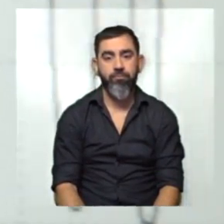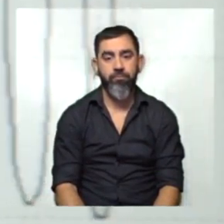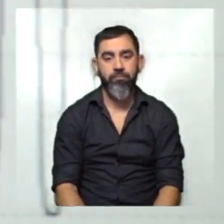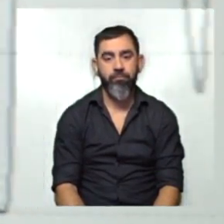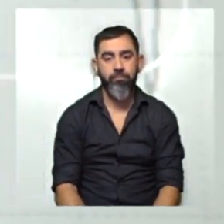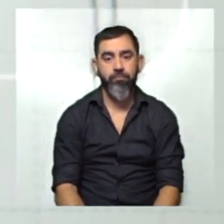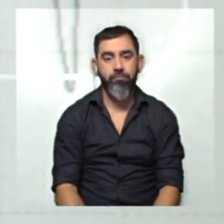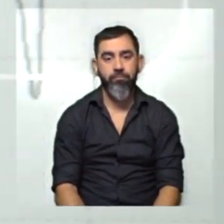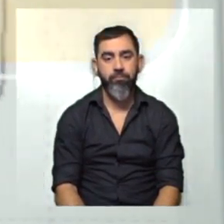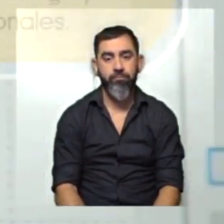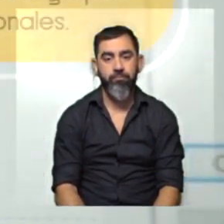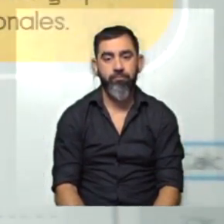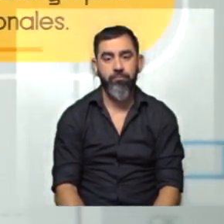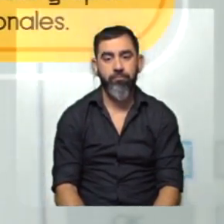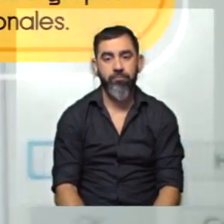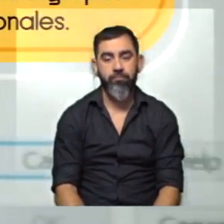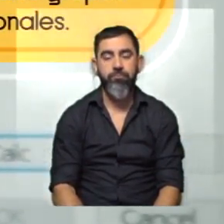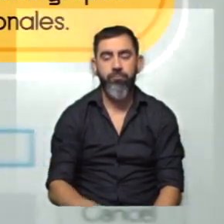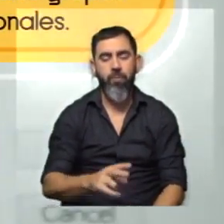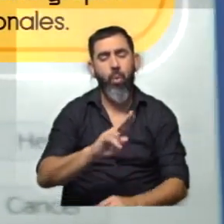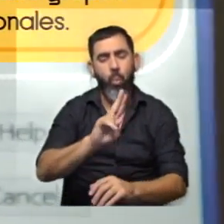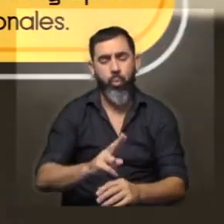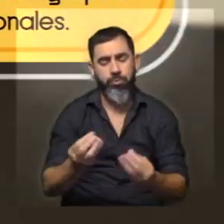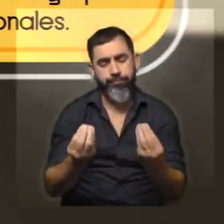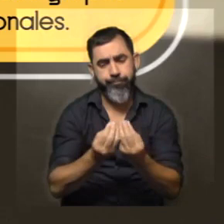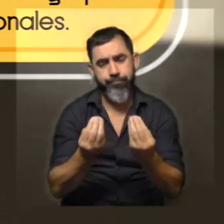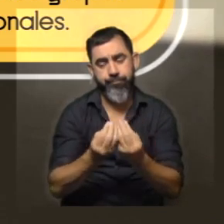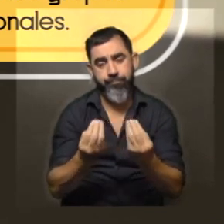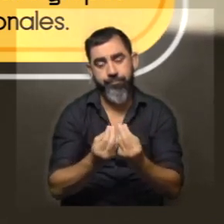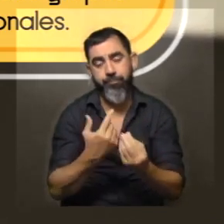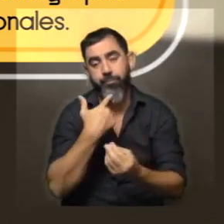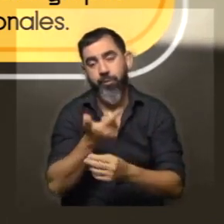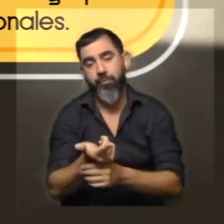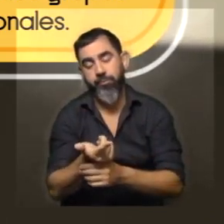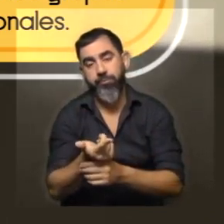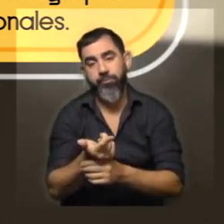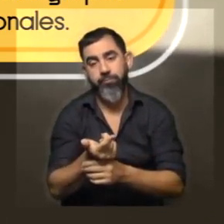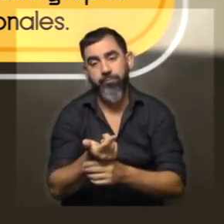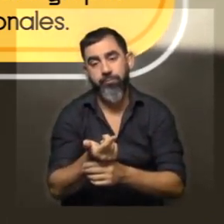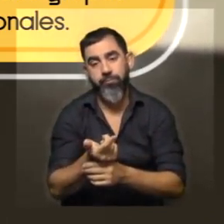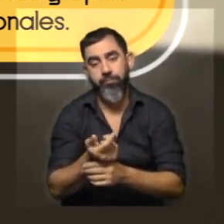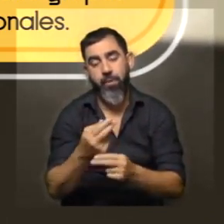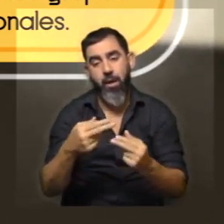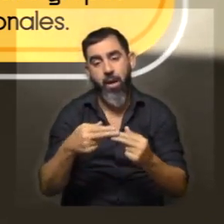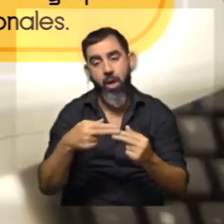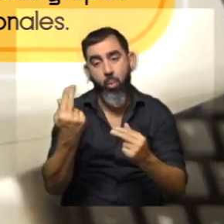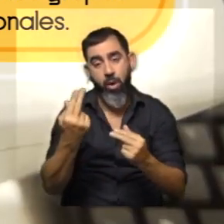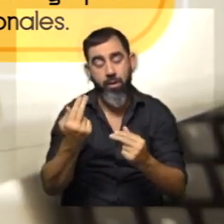Esto es muy usado, por ejemplo, en aduanas.